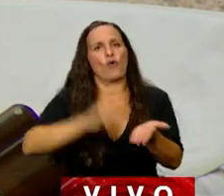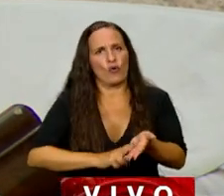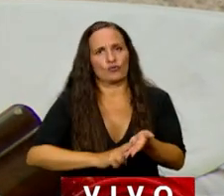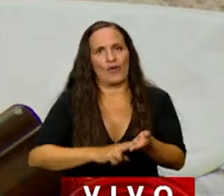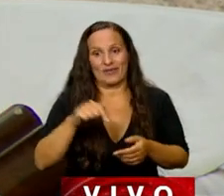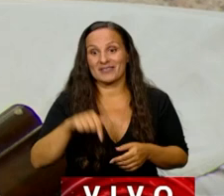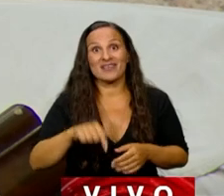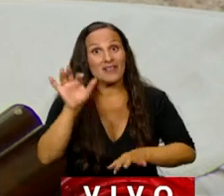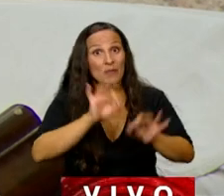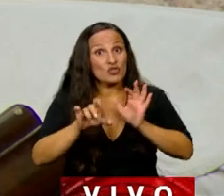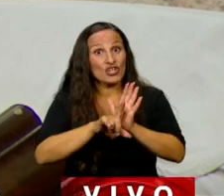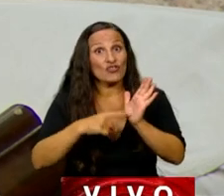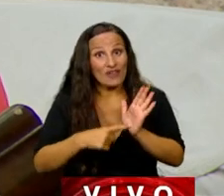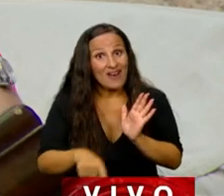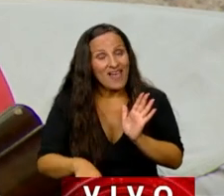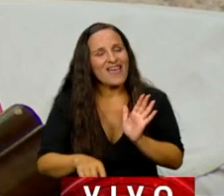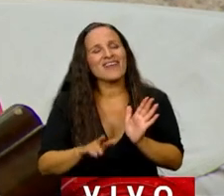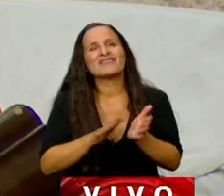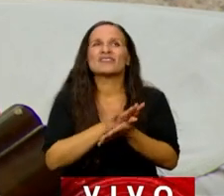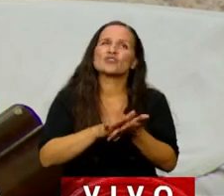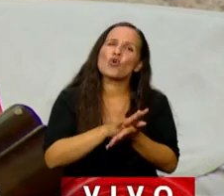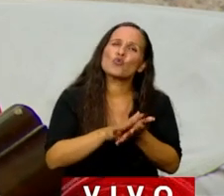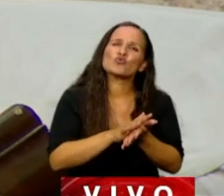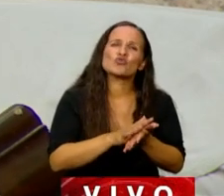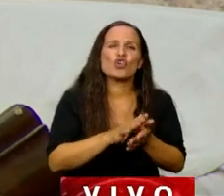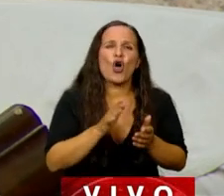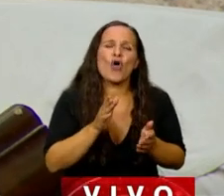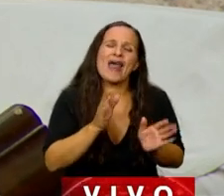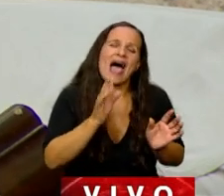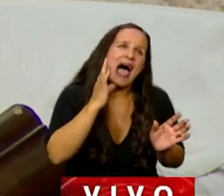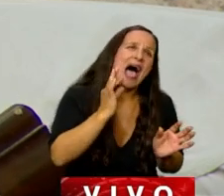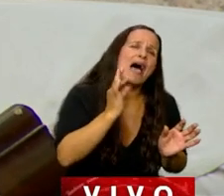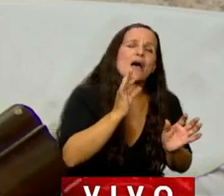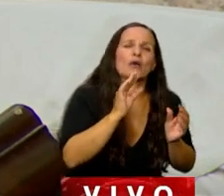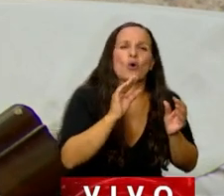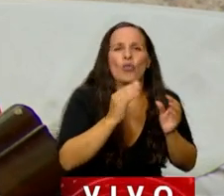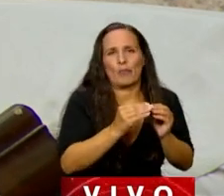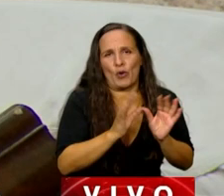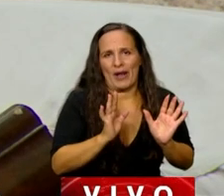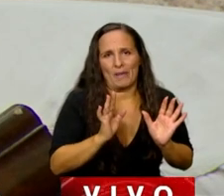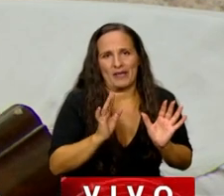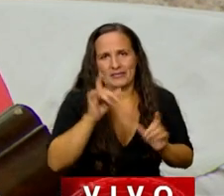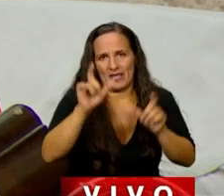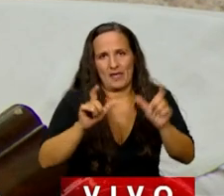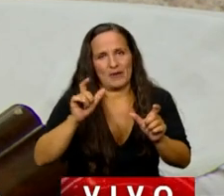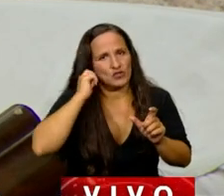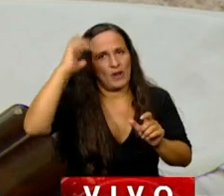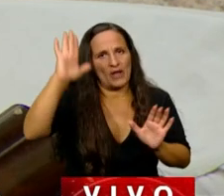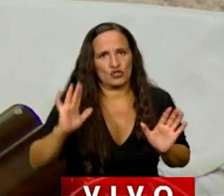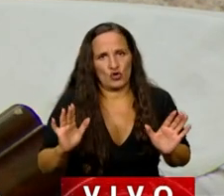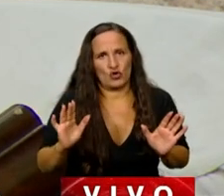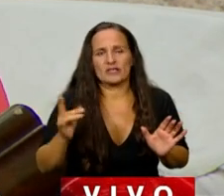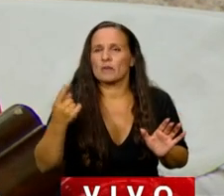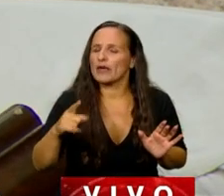moratoria solo resuelve una parte muy pequeña de los problemas que tenemos para los adultos mayores. Por eso vamos a